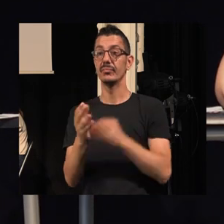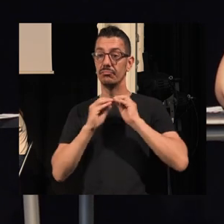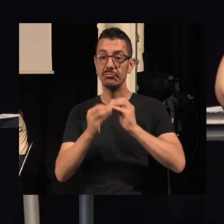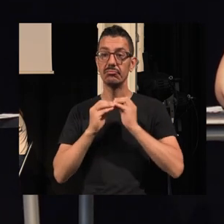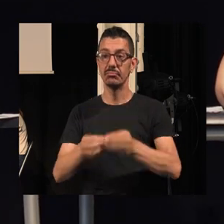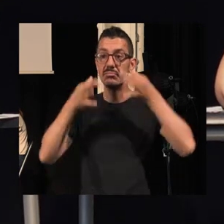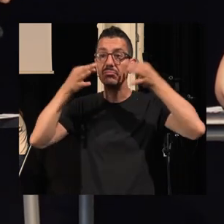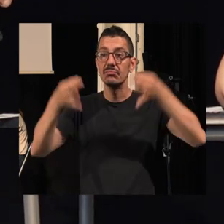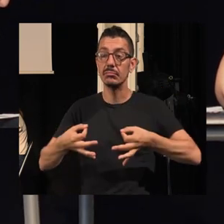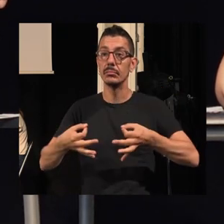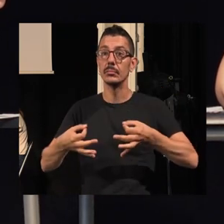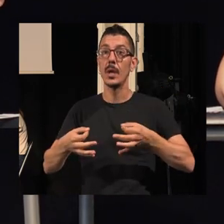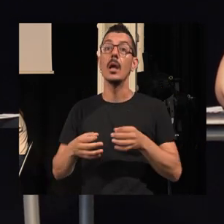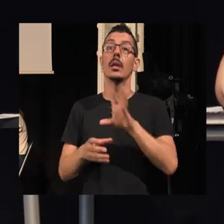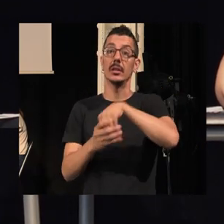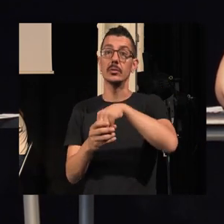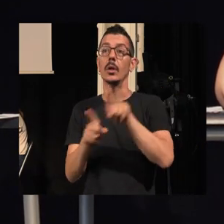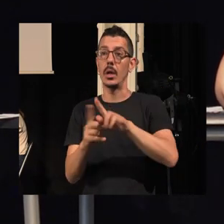complejidades, porque